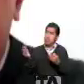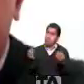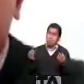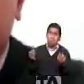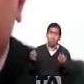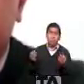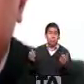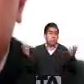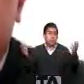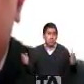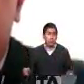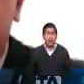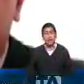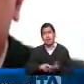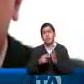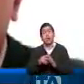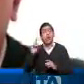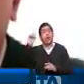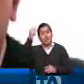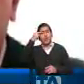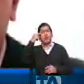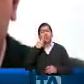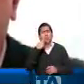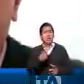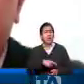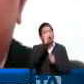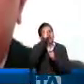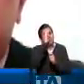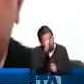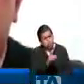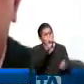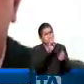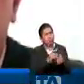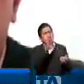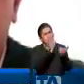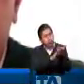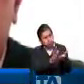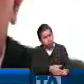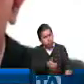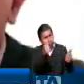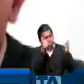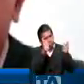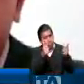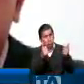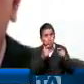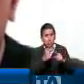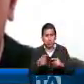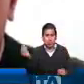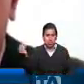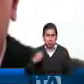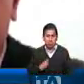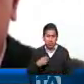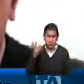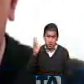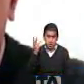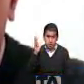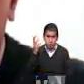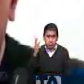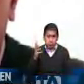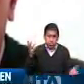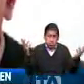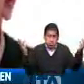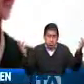$65 millones. Era reconocer, dar un reconocimiento económico al esfuerzo de los profesionales de la salud. Lastimosamente, nosotros no tenemos